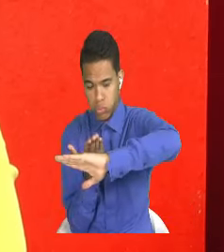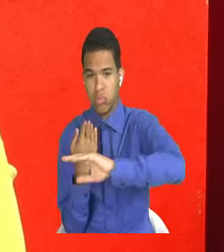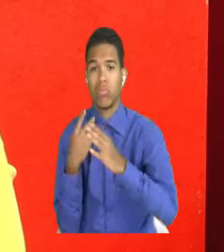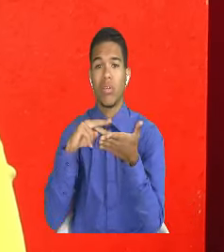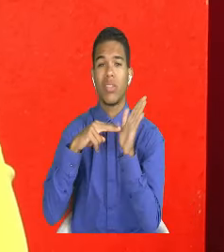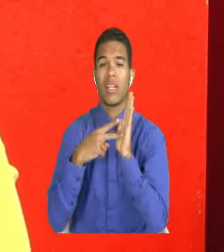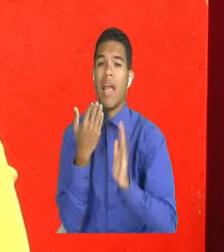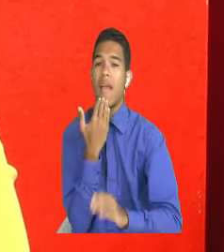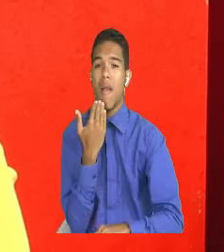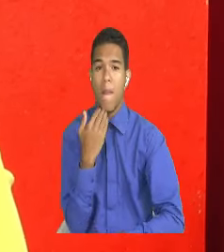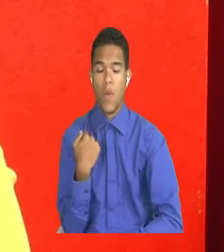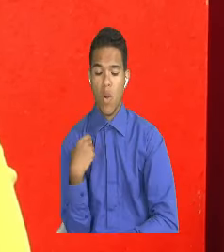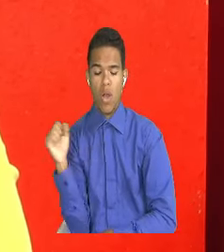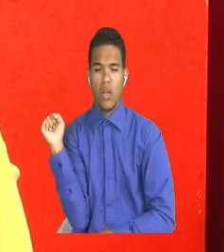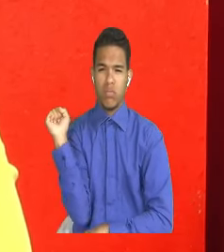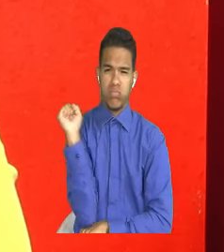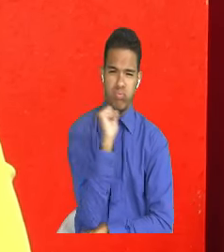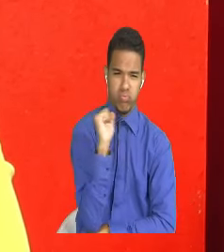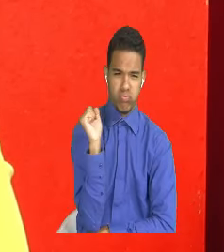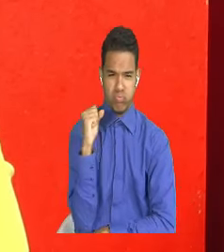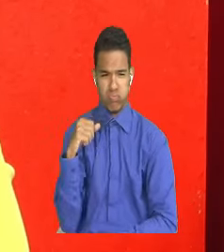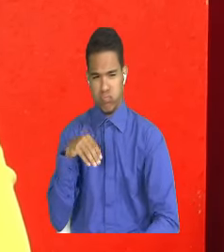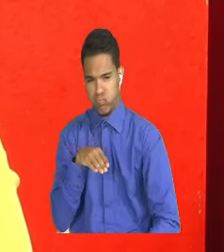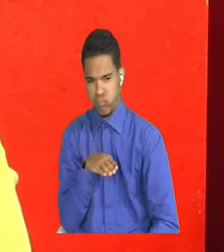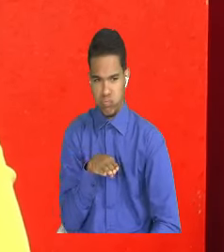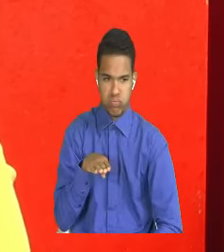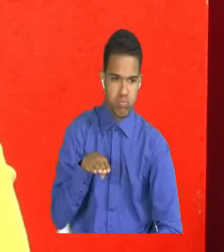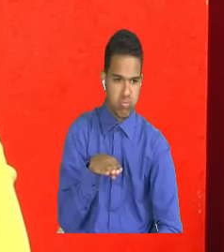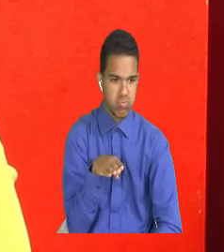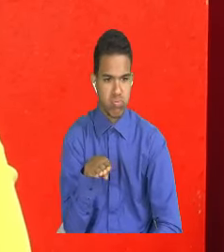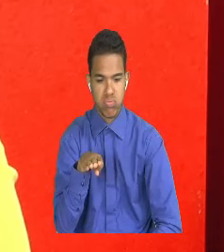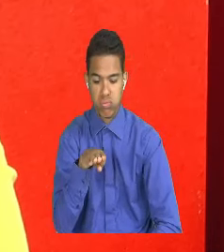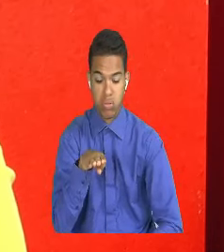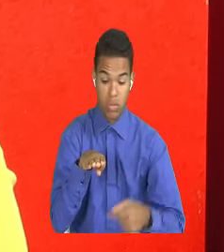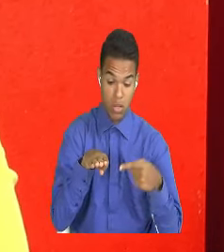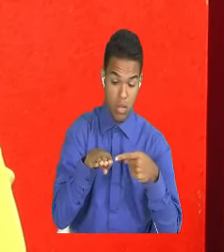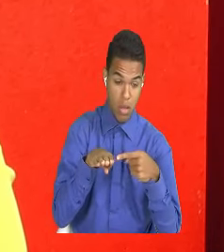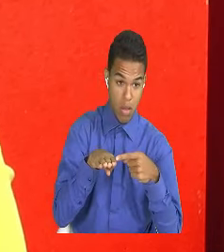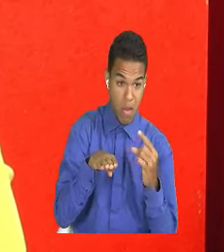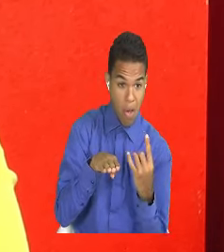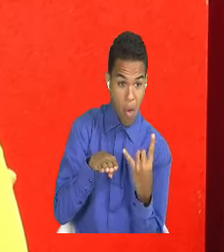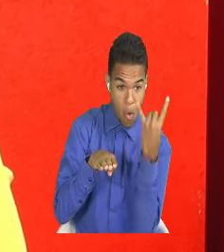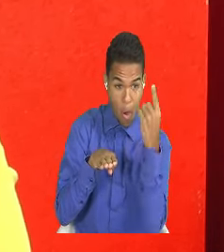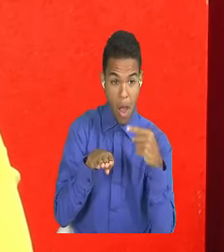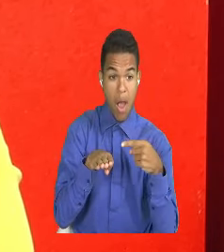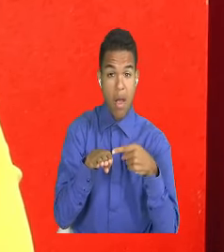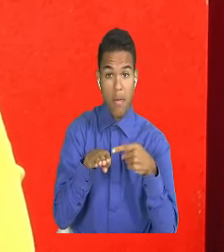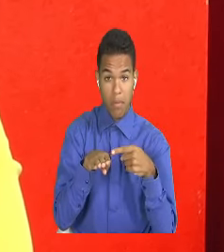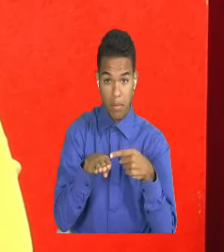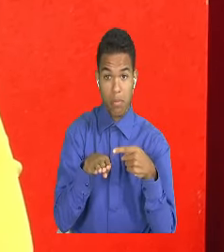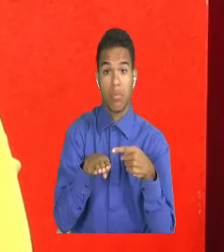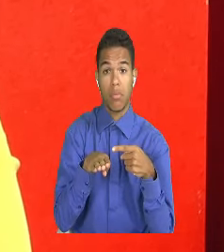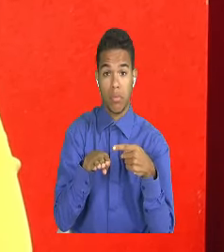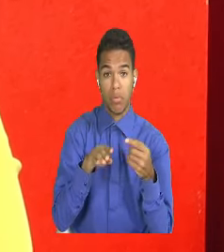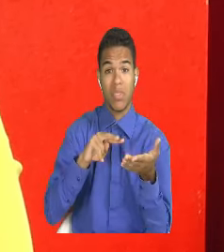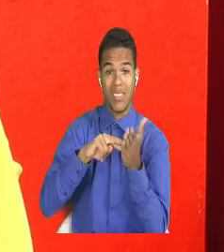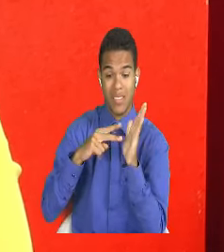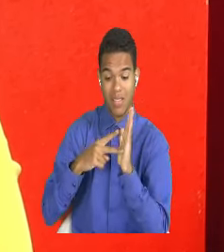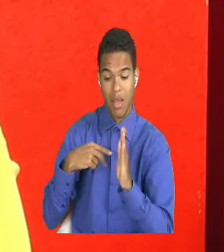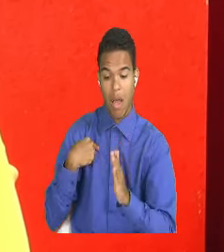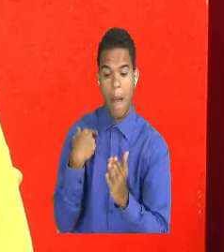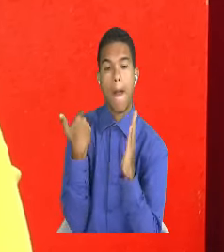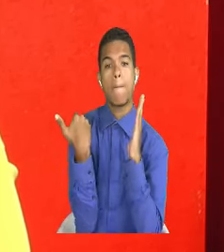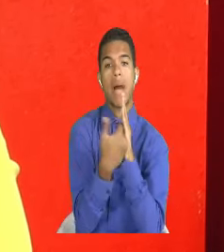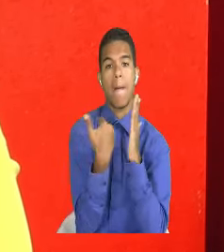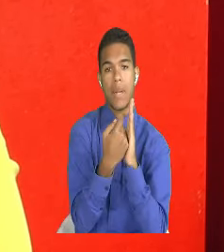con el que se haya tenido la colisión tenga una póliza o un seguro contra terceros. Entonces, en ese momento se puede presentar